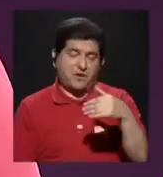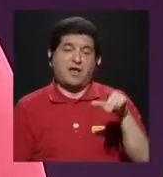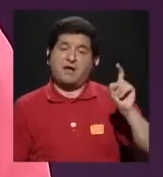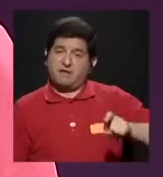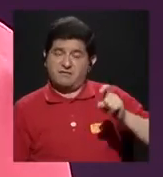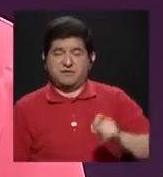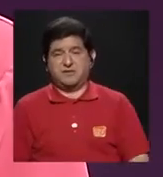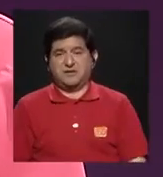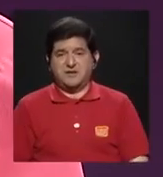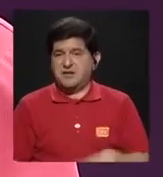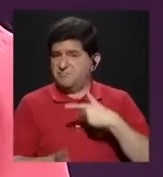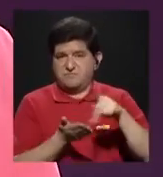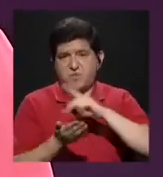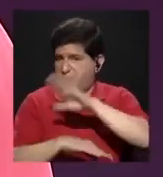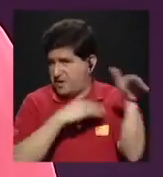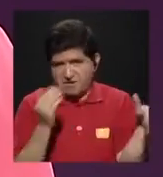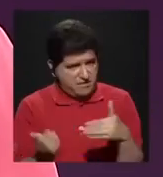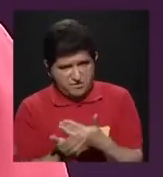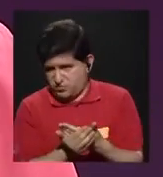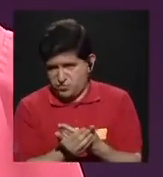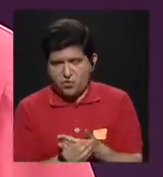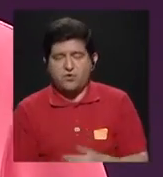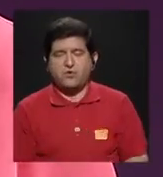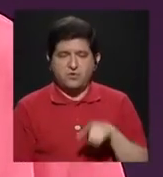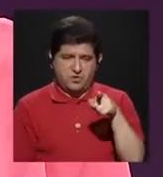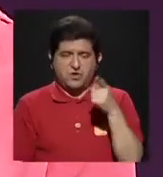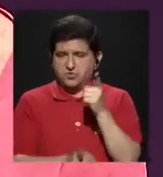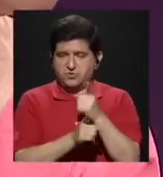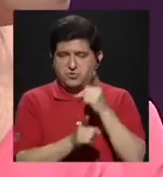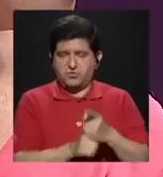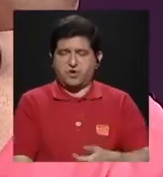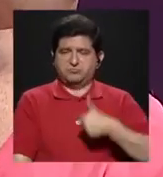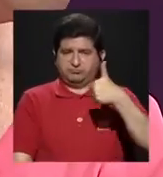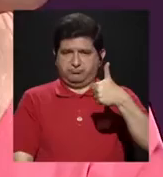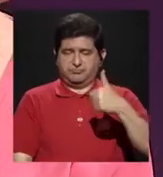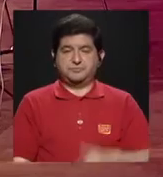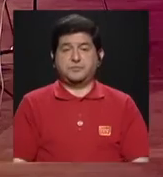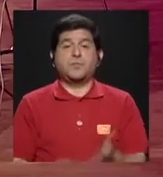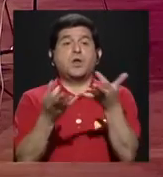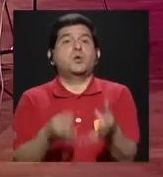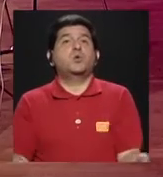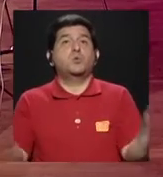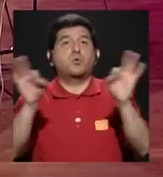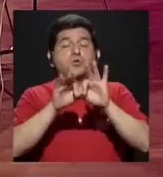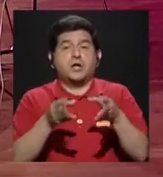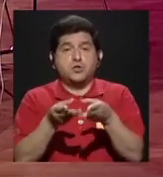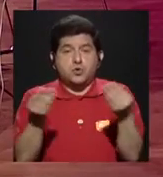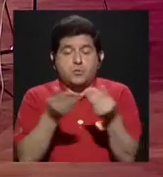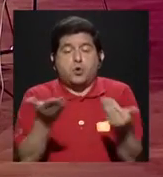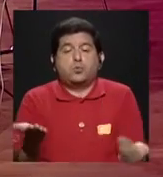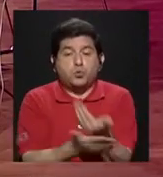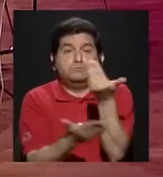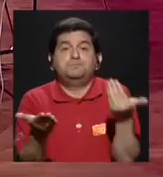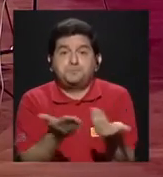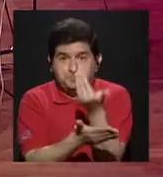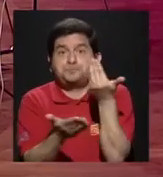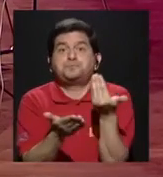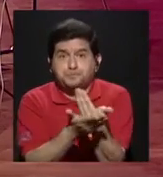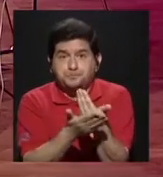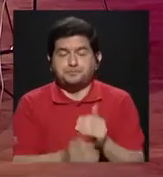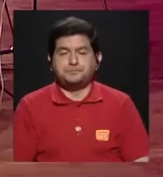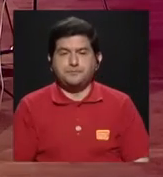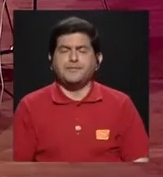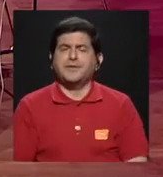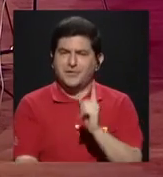intermediario pues no les paga todo lo que ustedes deberían ganarse por eso, pero bueno. Y lo más importante es que les da un producto fresquito. Sí. Eso es,